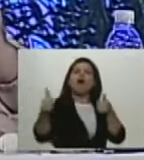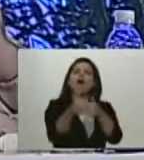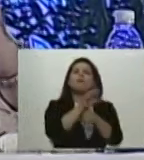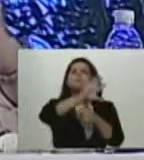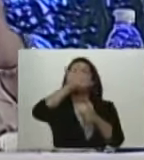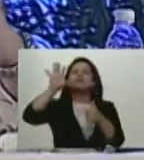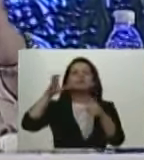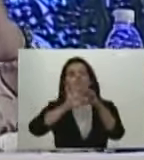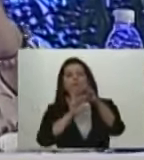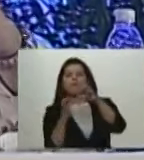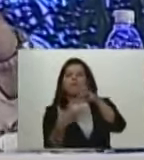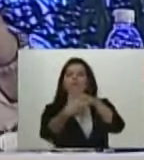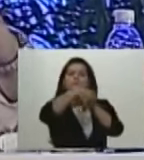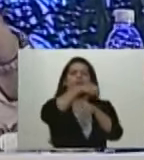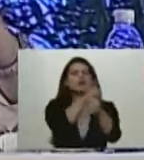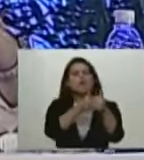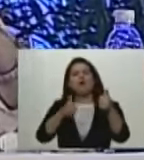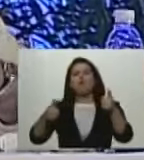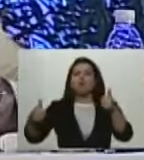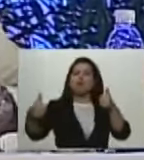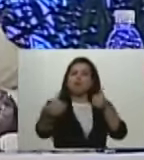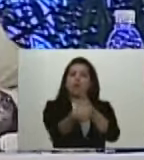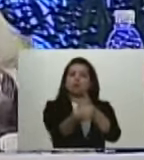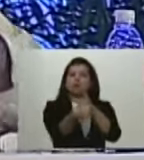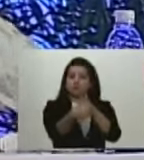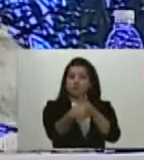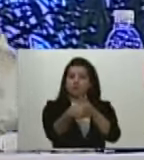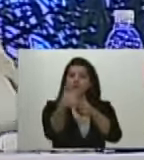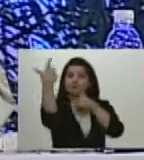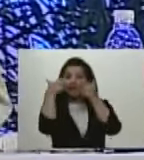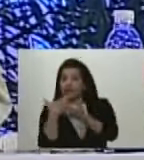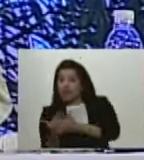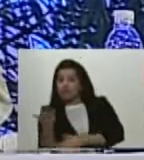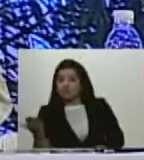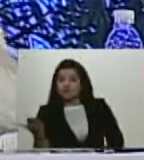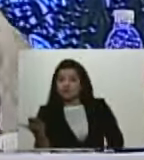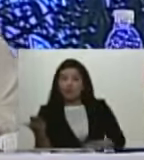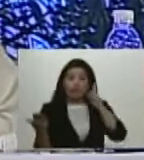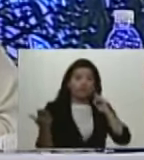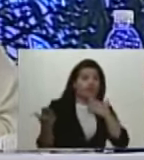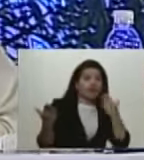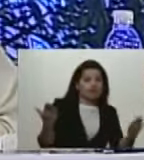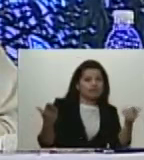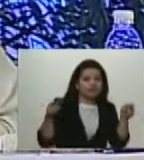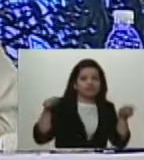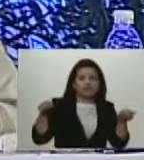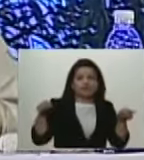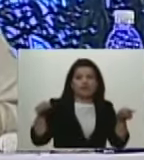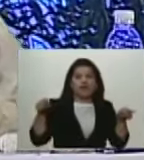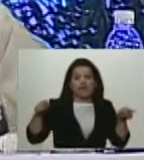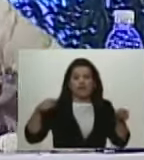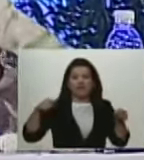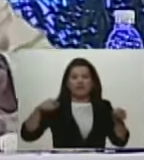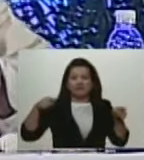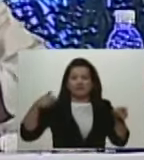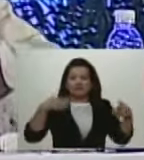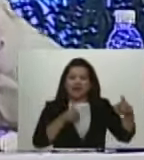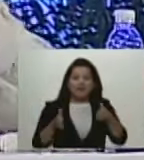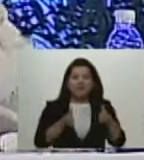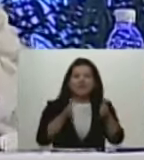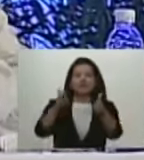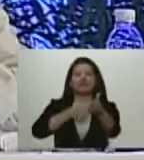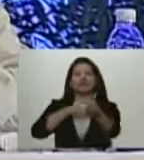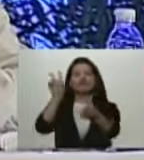Cada uno cumplió su tarea histórica y dejó la huella. Es nuestro camino, es nuestra huella